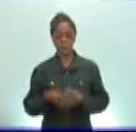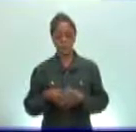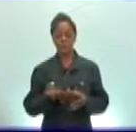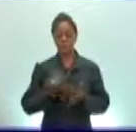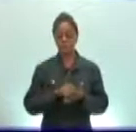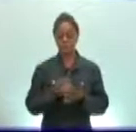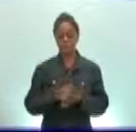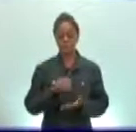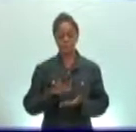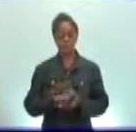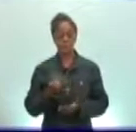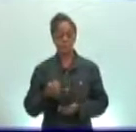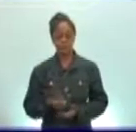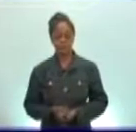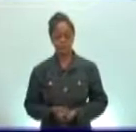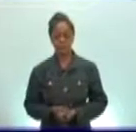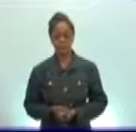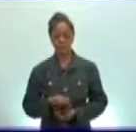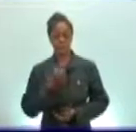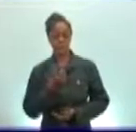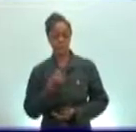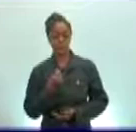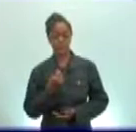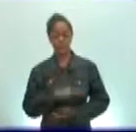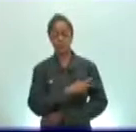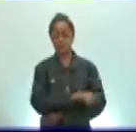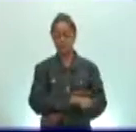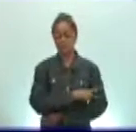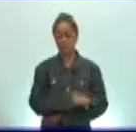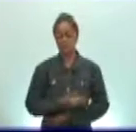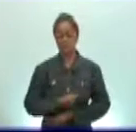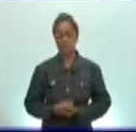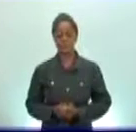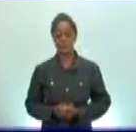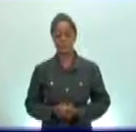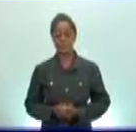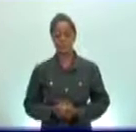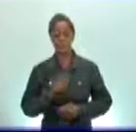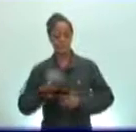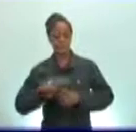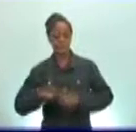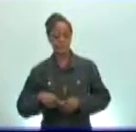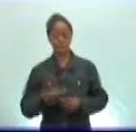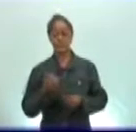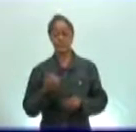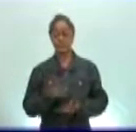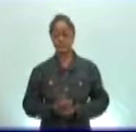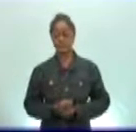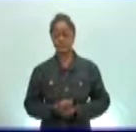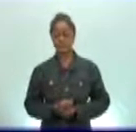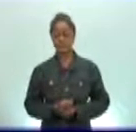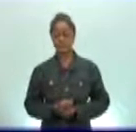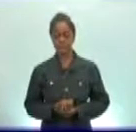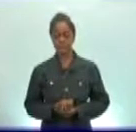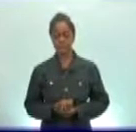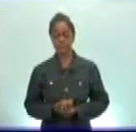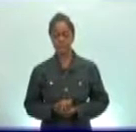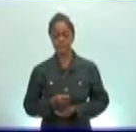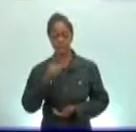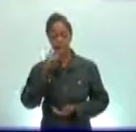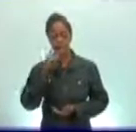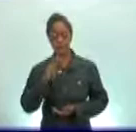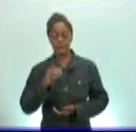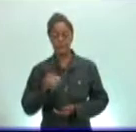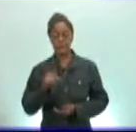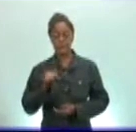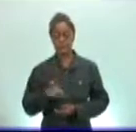de tratados las riquezas del país. Hay otra característica, y ya hablamos de